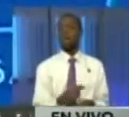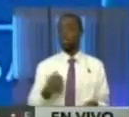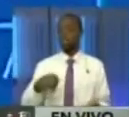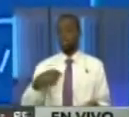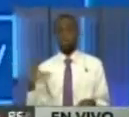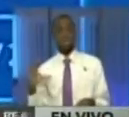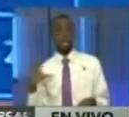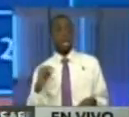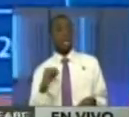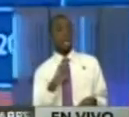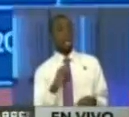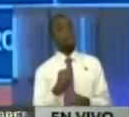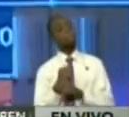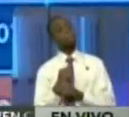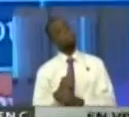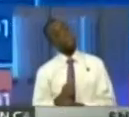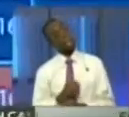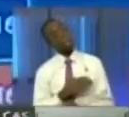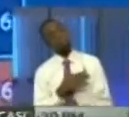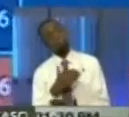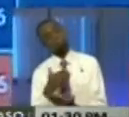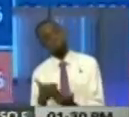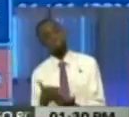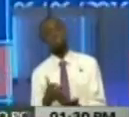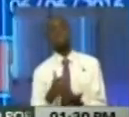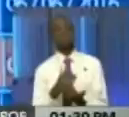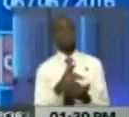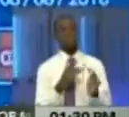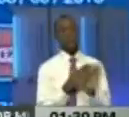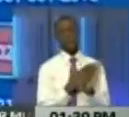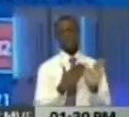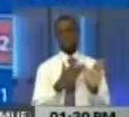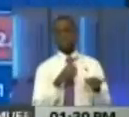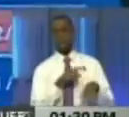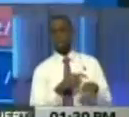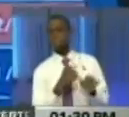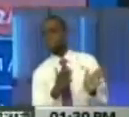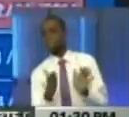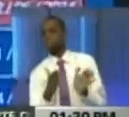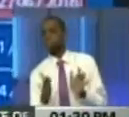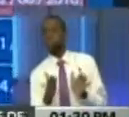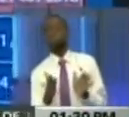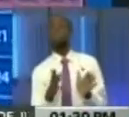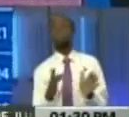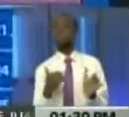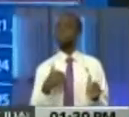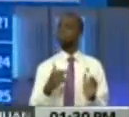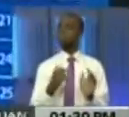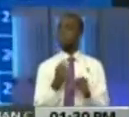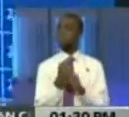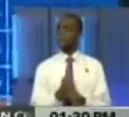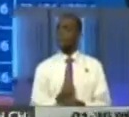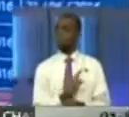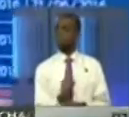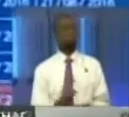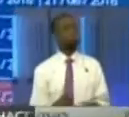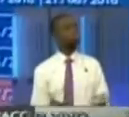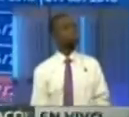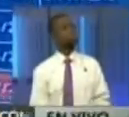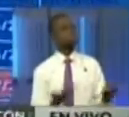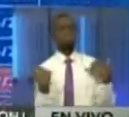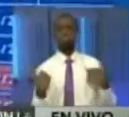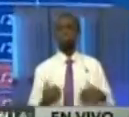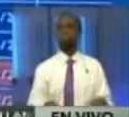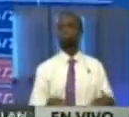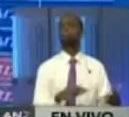como corresponde, porque todos los lapsos deben esperar a que culminen. El Consejo no esperó a que culminara e inició inmediatamente